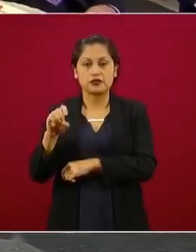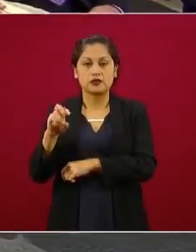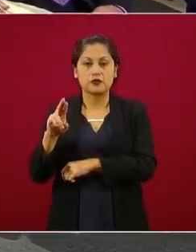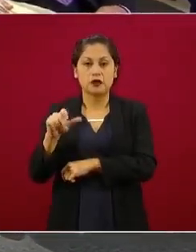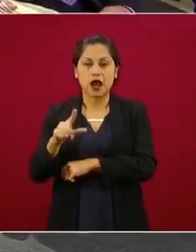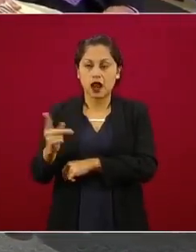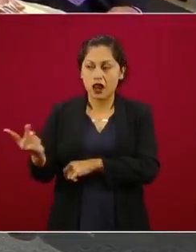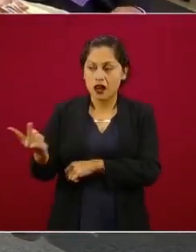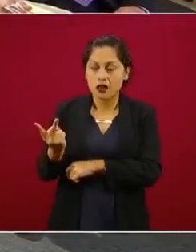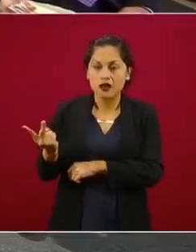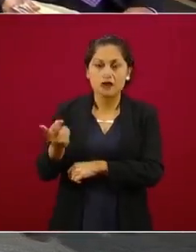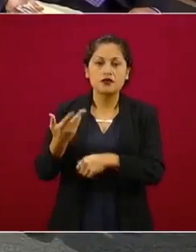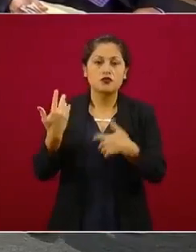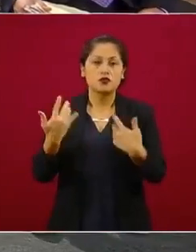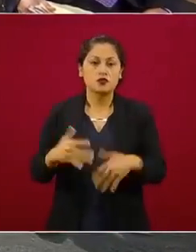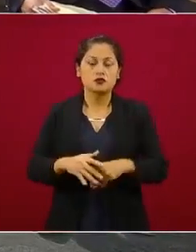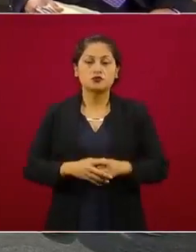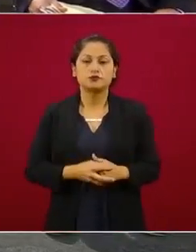Estamos